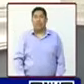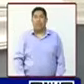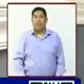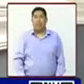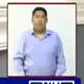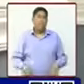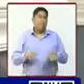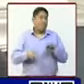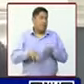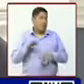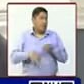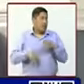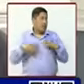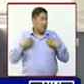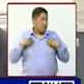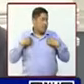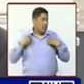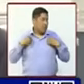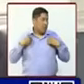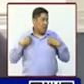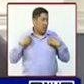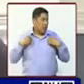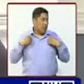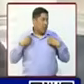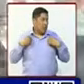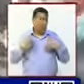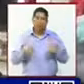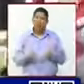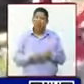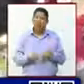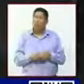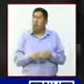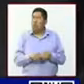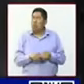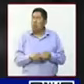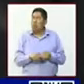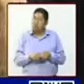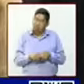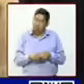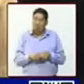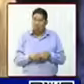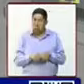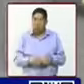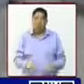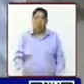Ah, tal vez ropa. Ya. Ropa, zapatos.